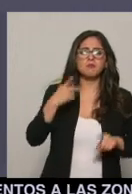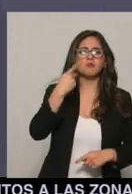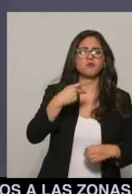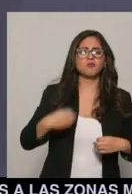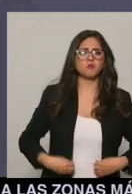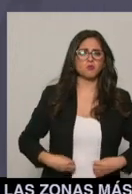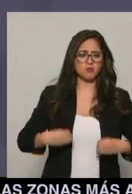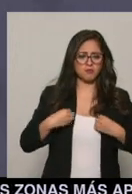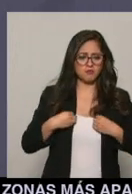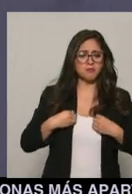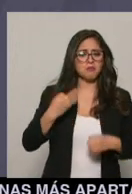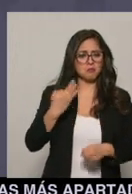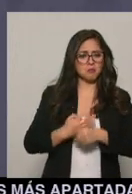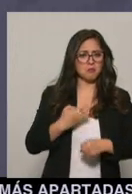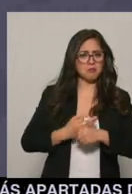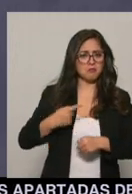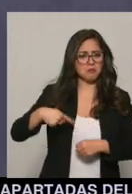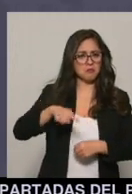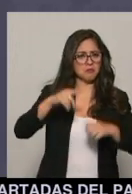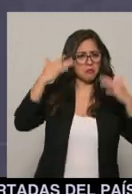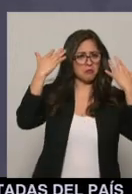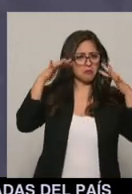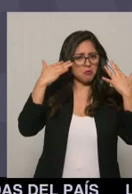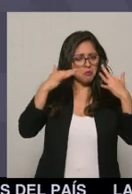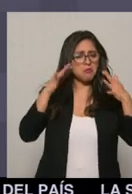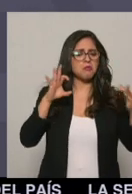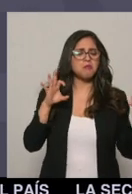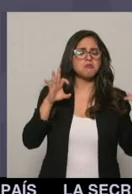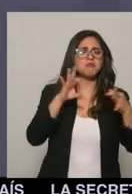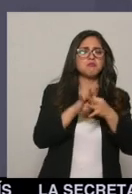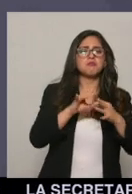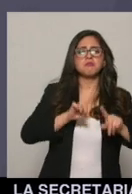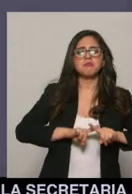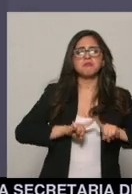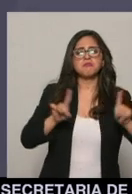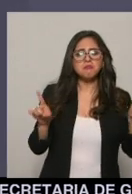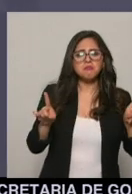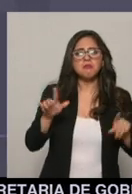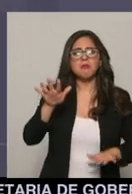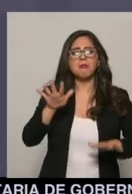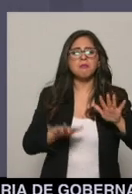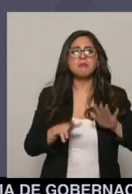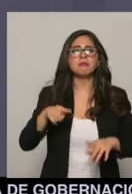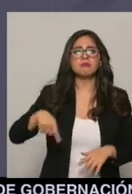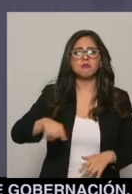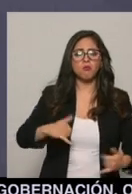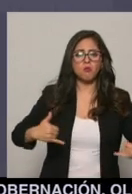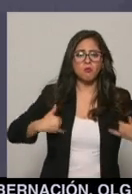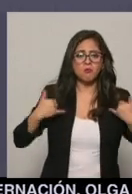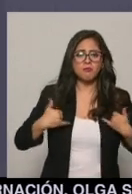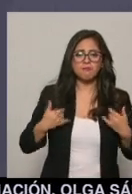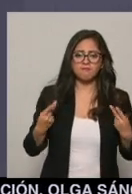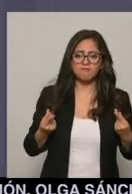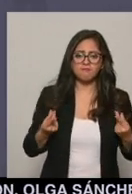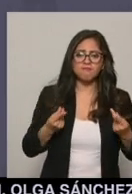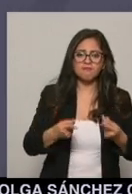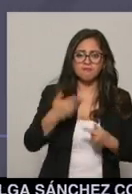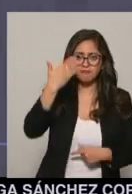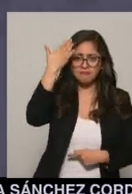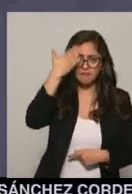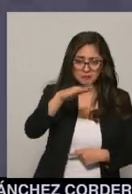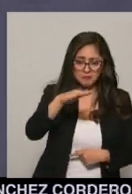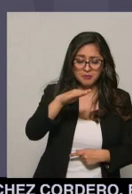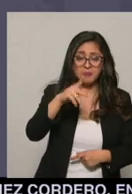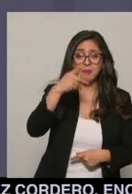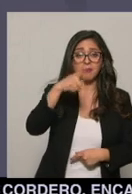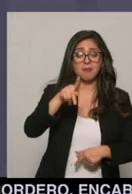nosotros en esta generación de adultos pues ya tenemos una perspectiva completamente diferente, pues nos vienen pisando los talones los jóvenes. El problema es